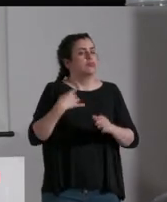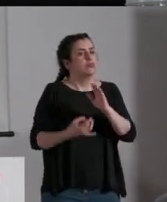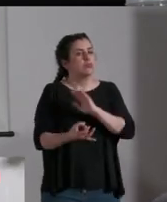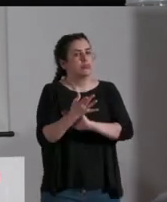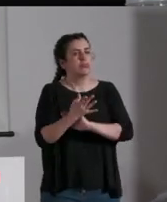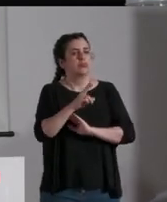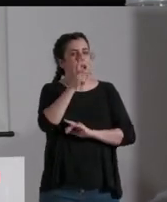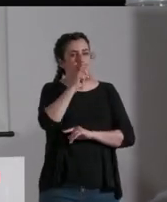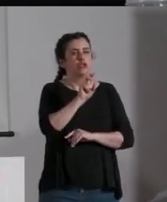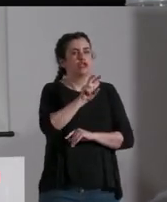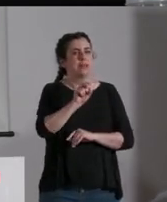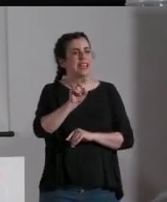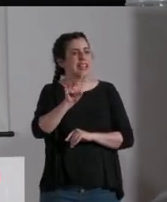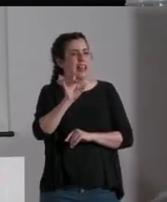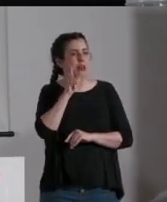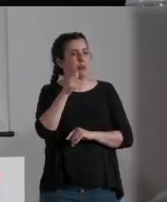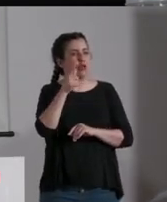las monjas